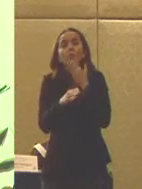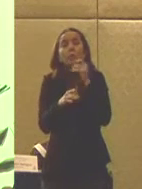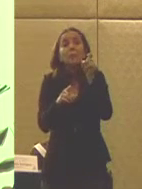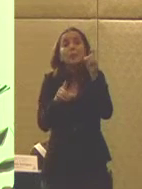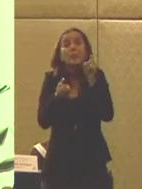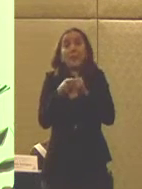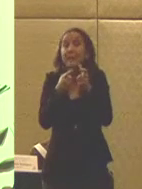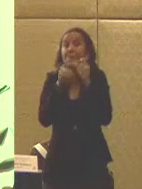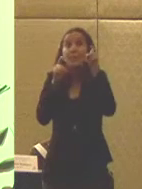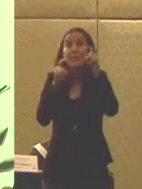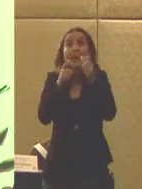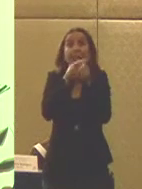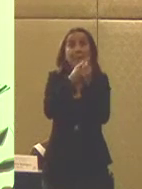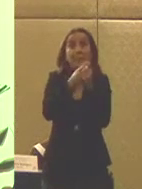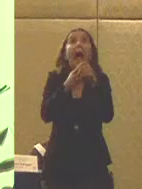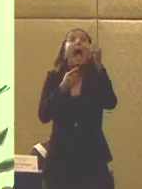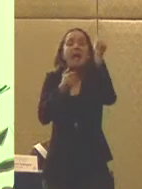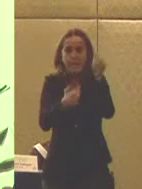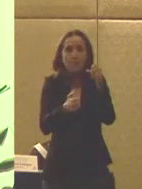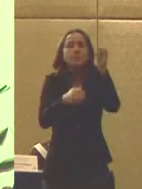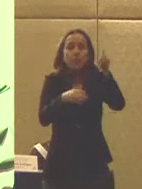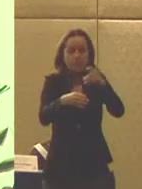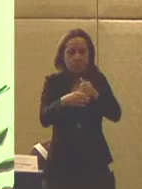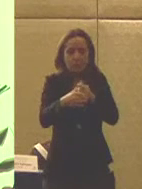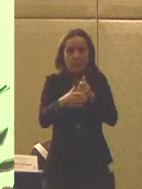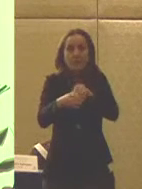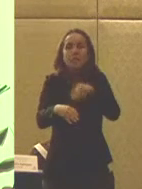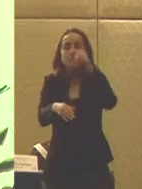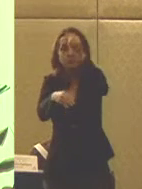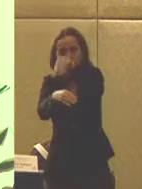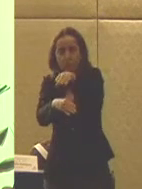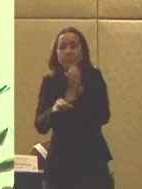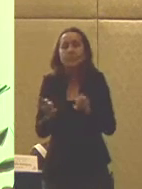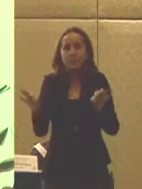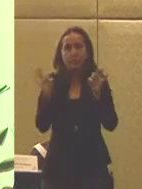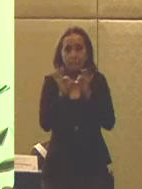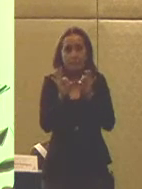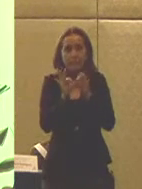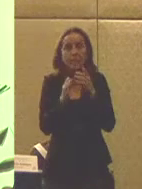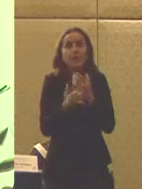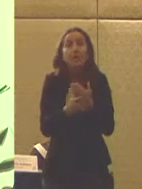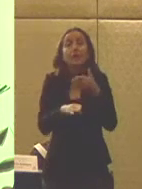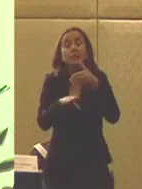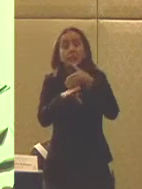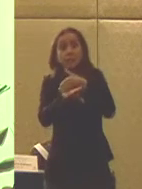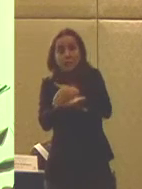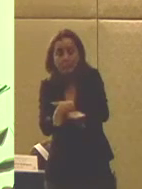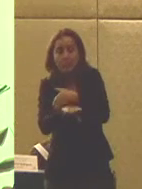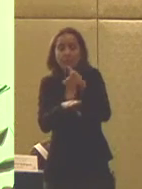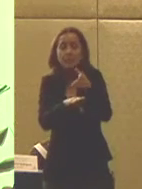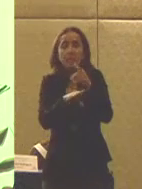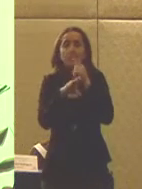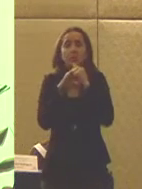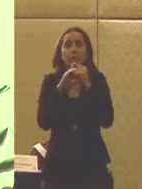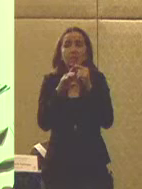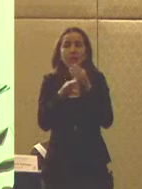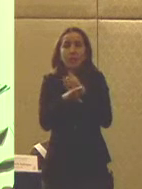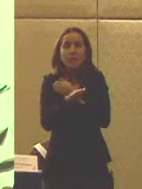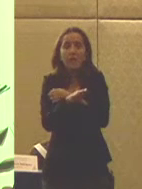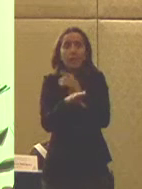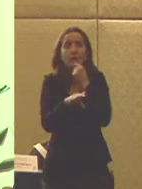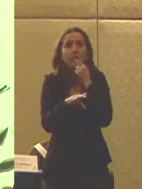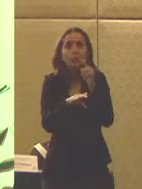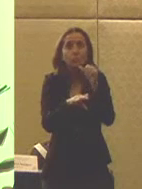emergencia y pues existen algunos lineamientos con mayor uso de detalle. Quiere decir que, como en el caso de Fonden, tiene todo